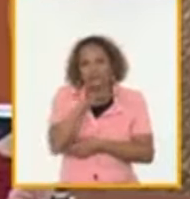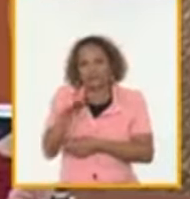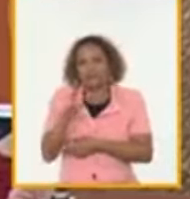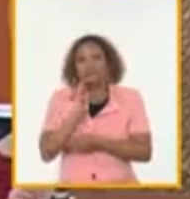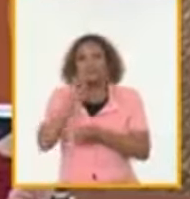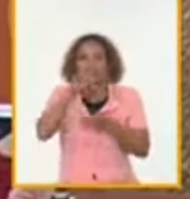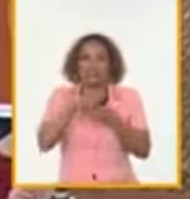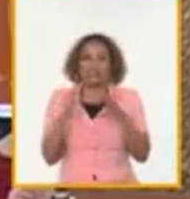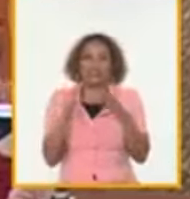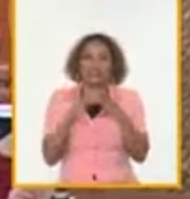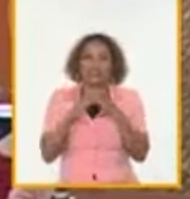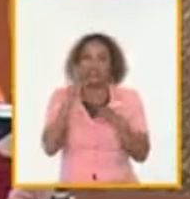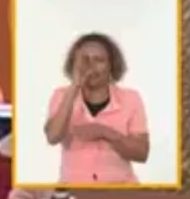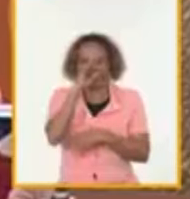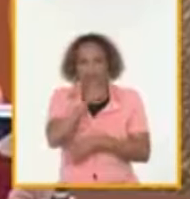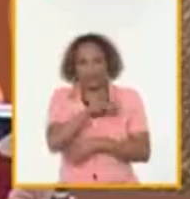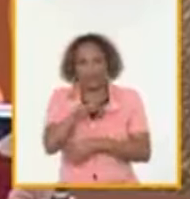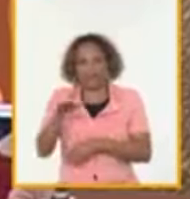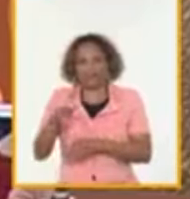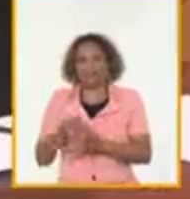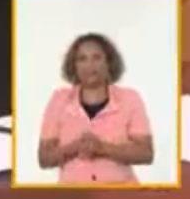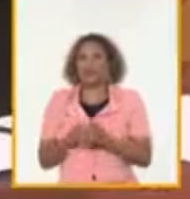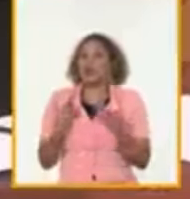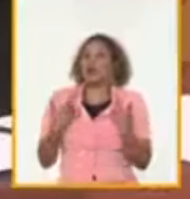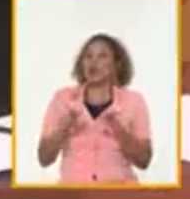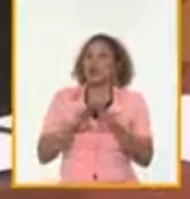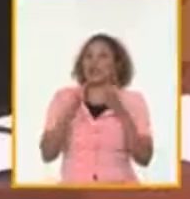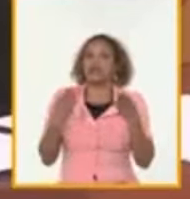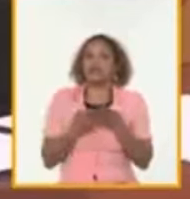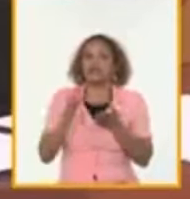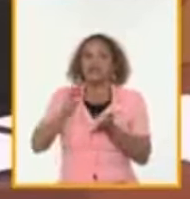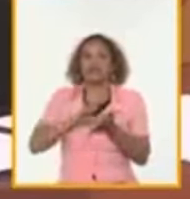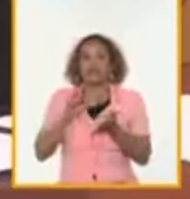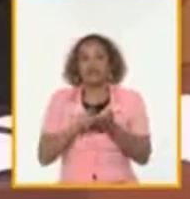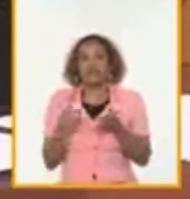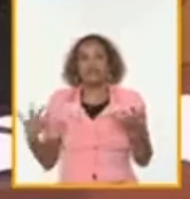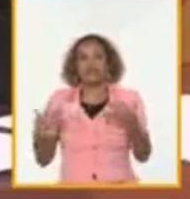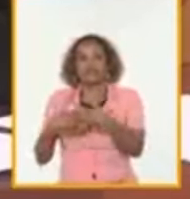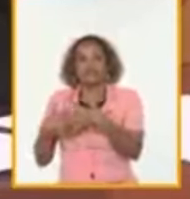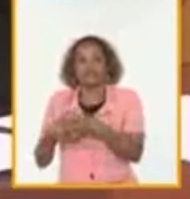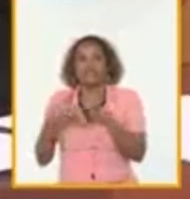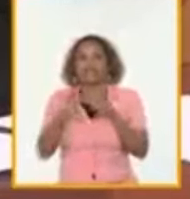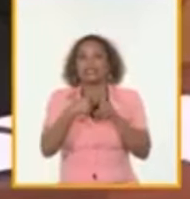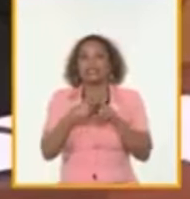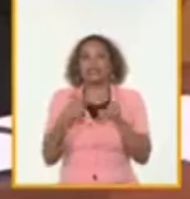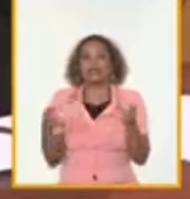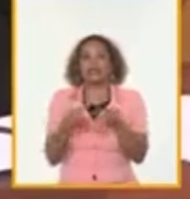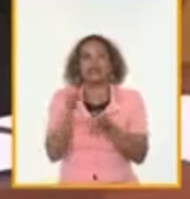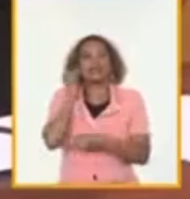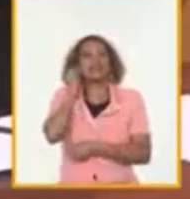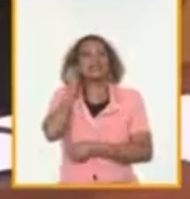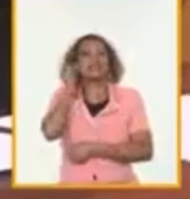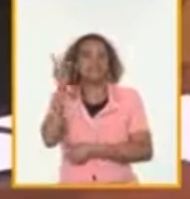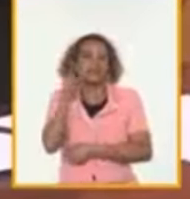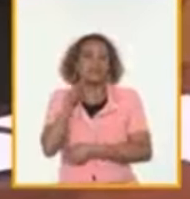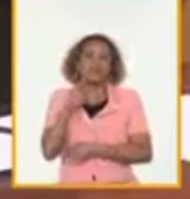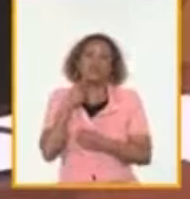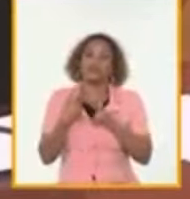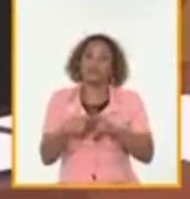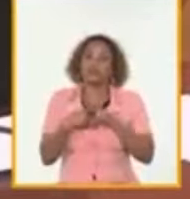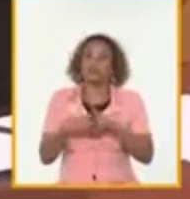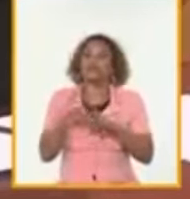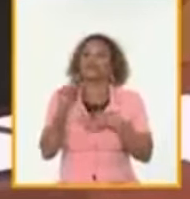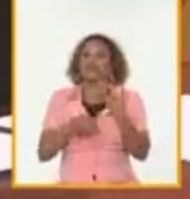esa en esa cas Ojalá todos los centros con potencialidades y posibilidades se sumen a esa a esa iniciativa porque resuelve un problema